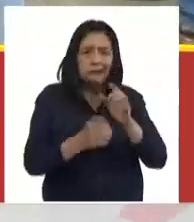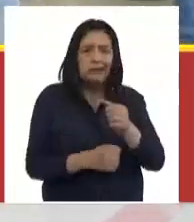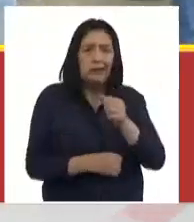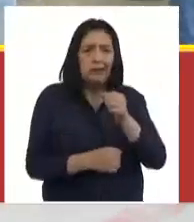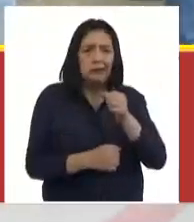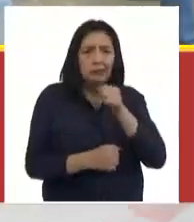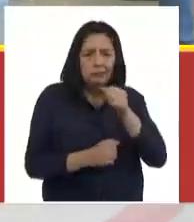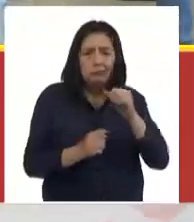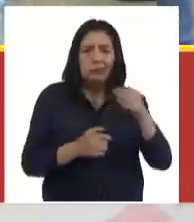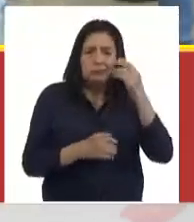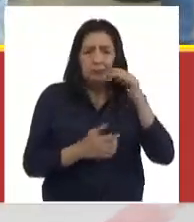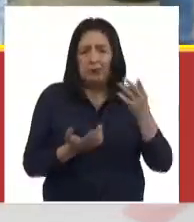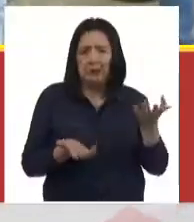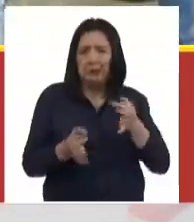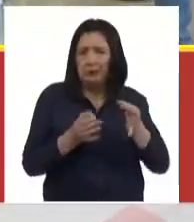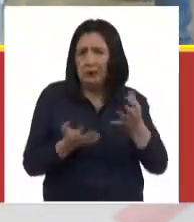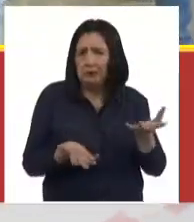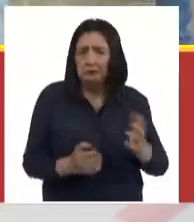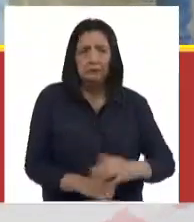de expresarse.